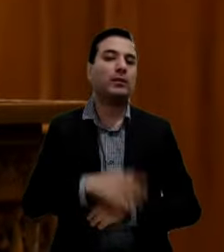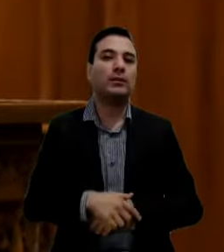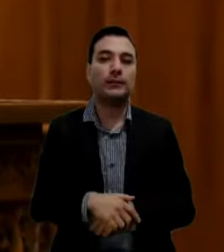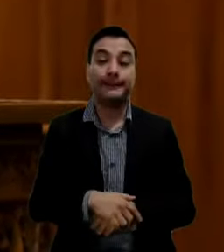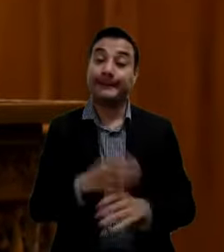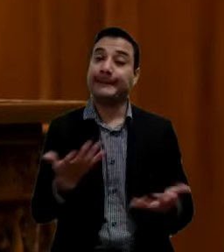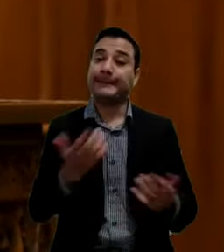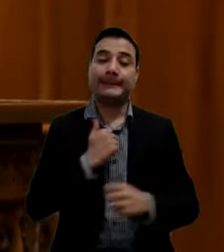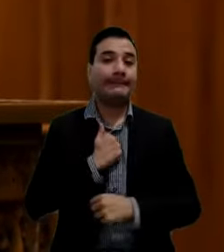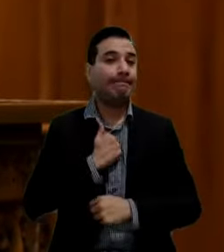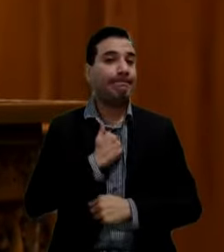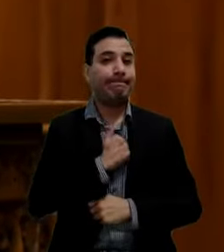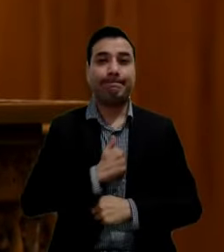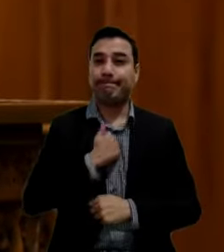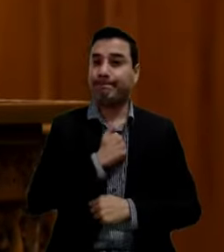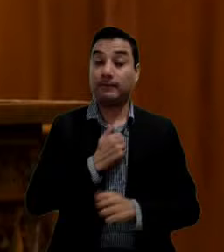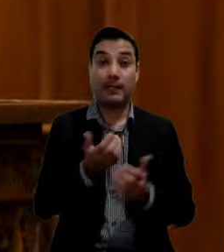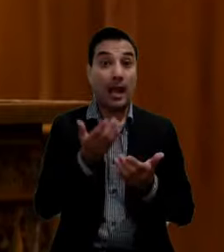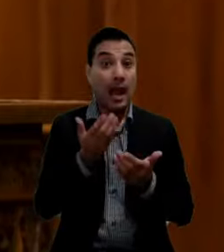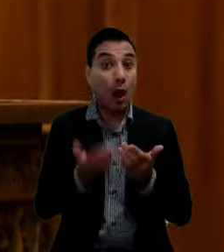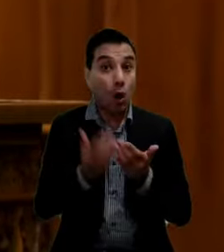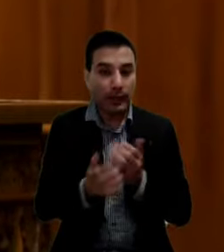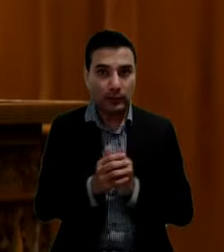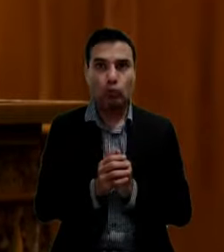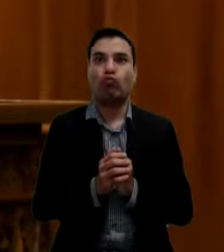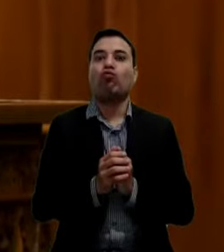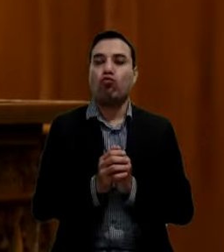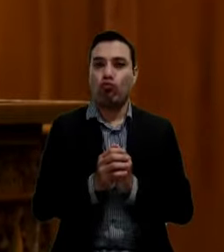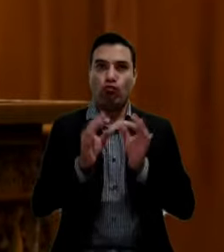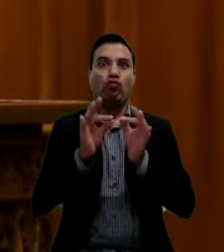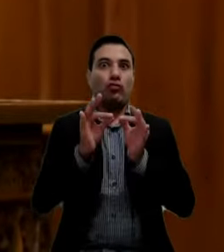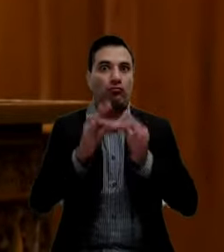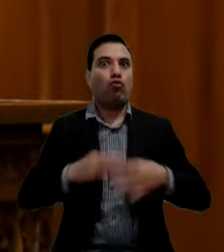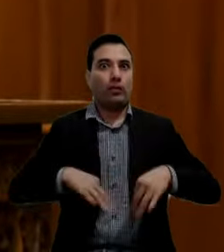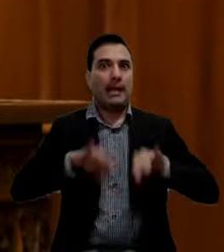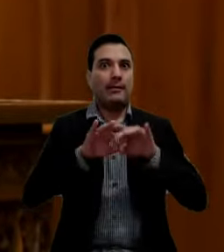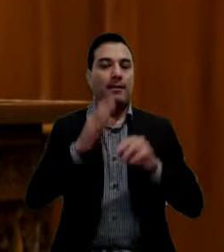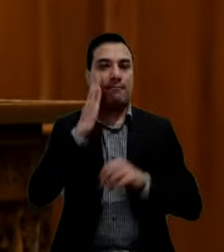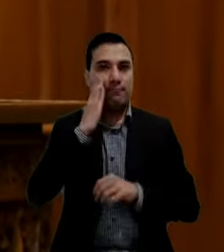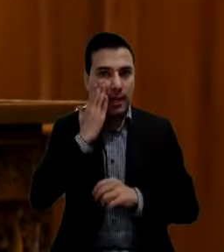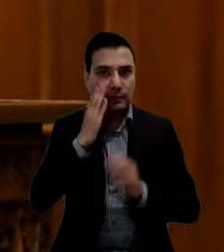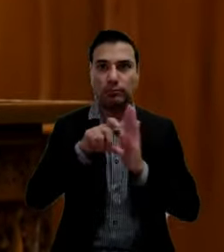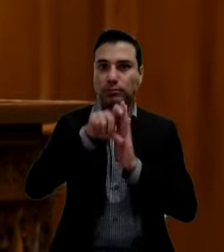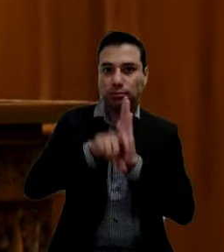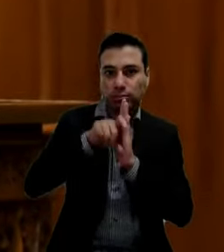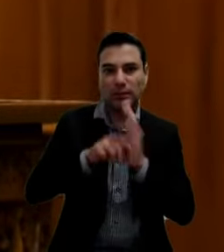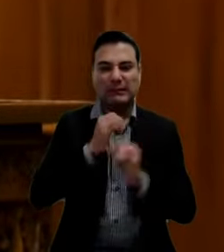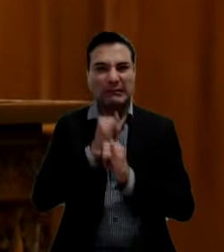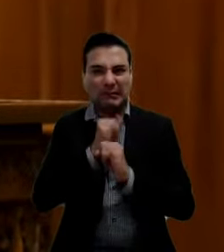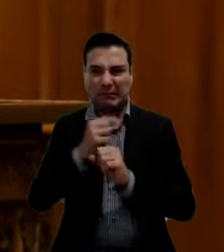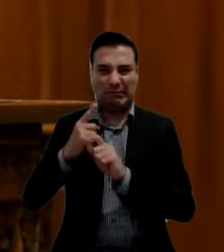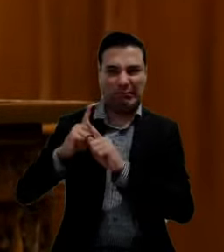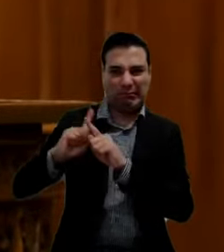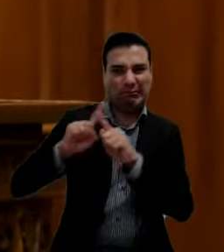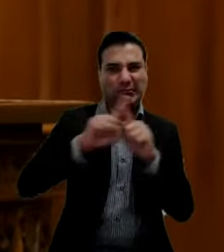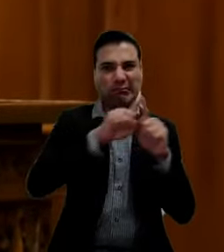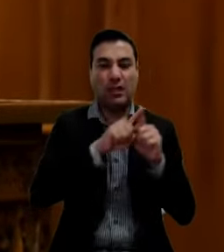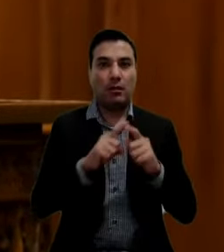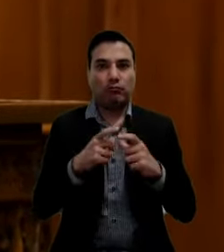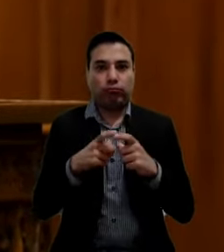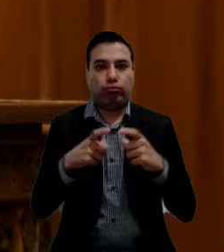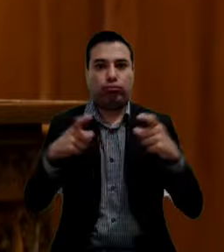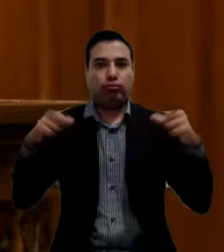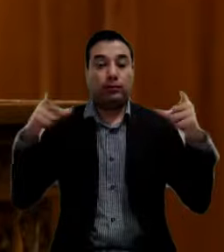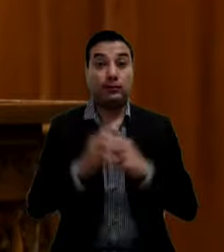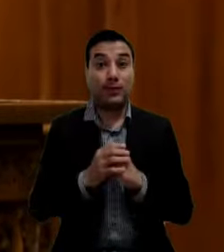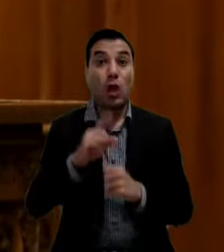Lamentablemente, debido al crecimiento de la importancia e influencia de los medios digitales, como son las redes sociales, la mayoría de las